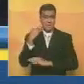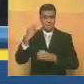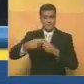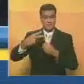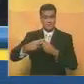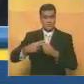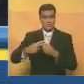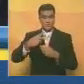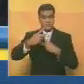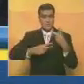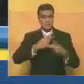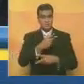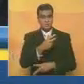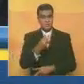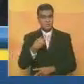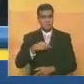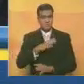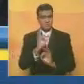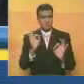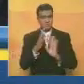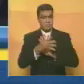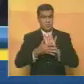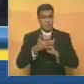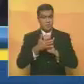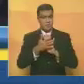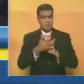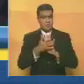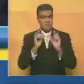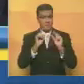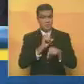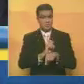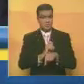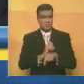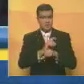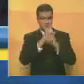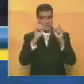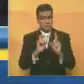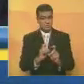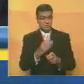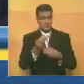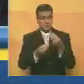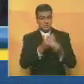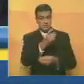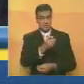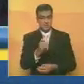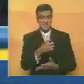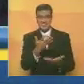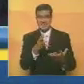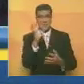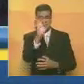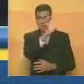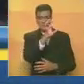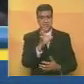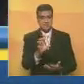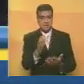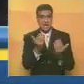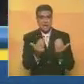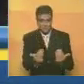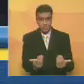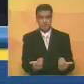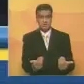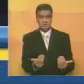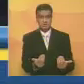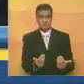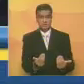petroleras de producción no va a tomar algún tiempo la recuperación la gran pregunta que la gente se hace es Qué países van a a